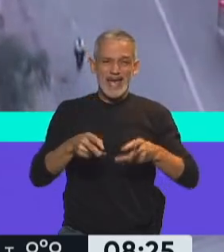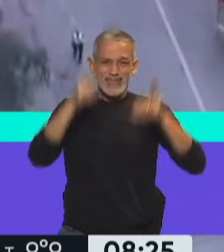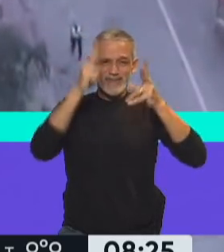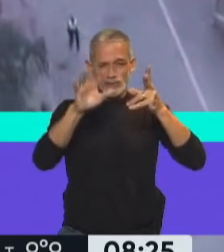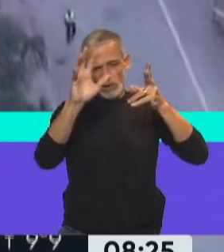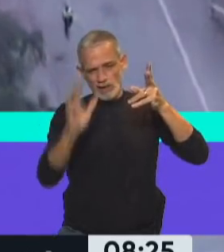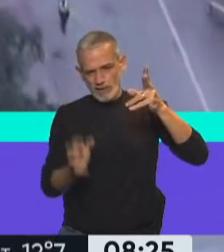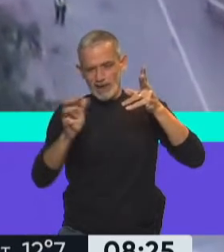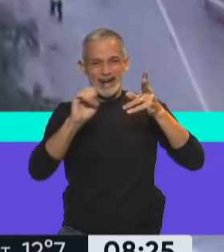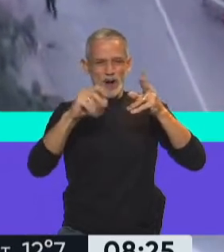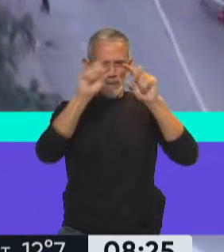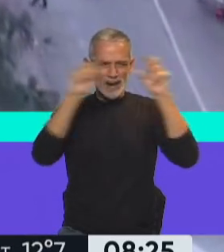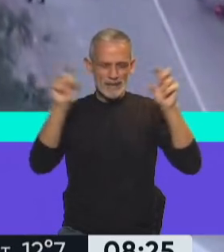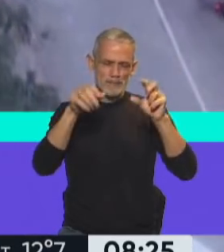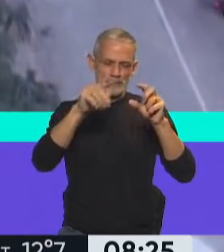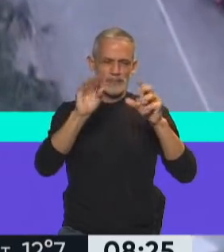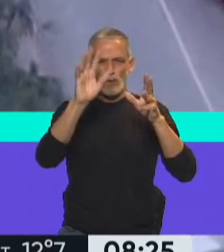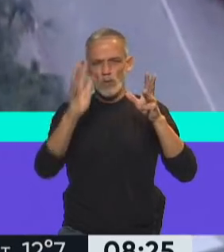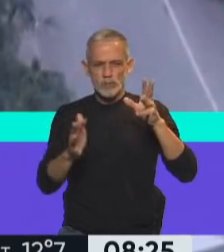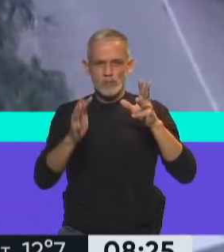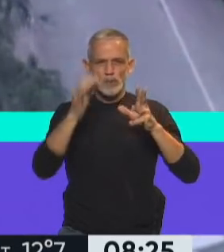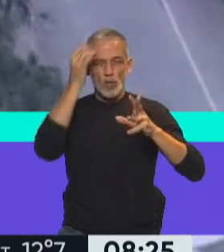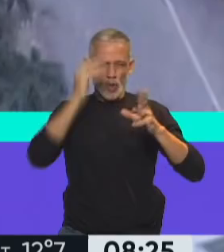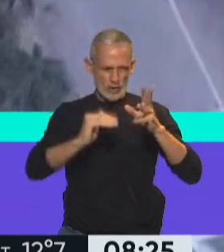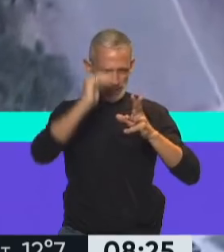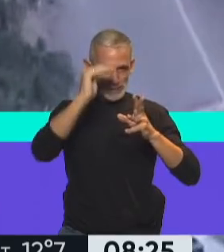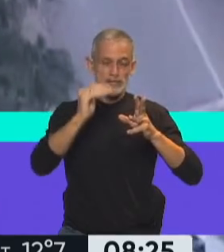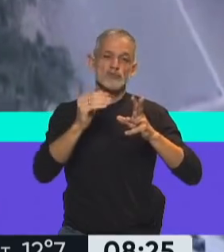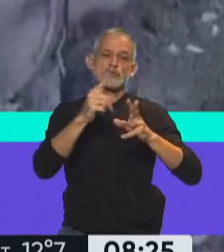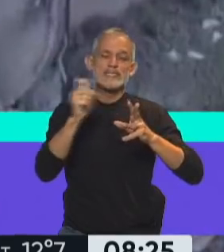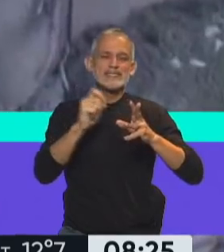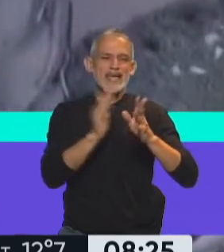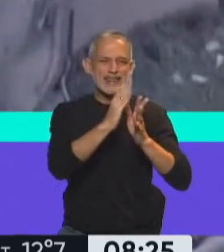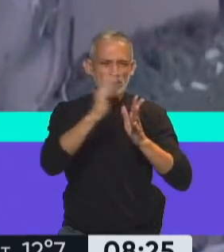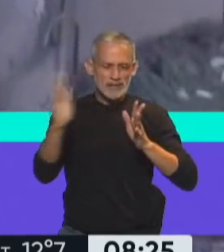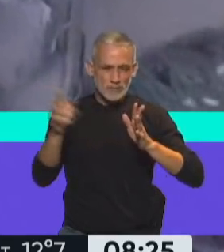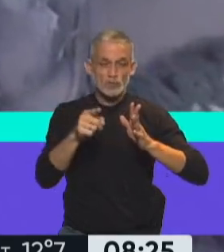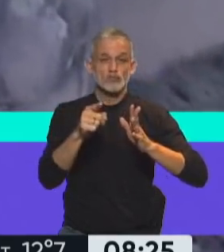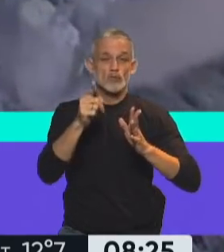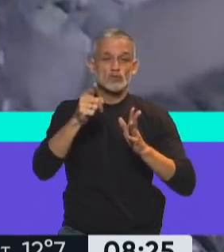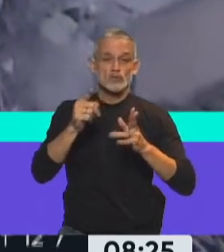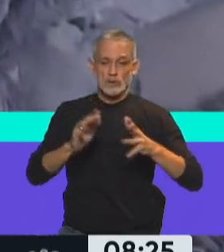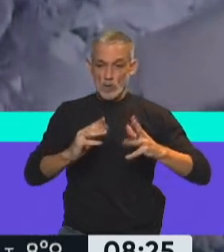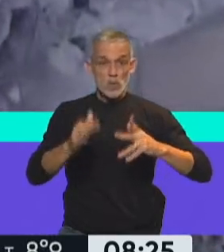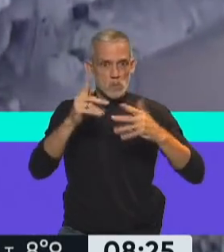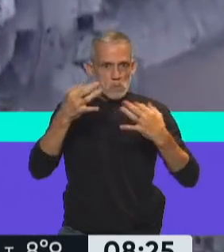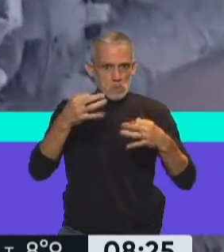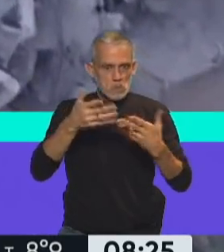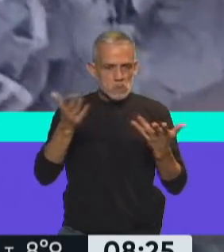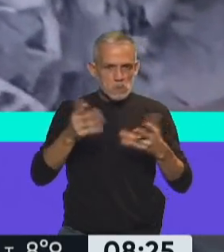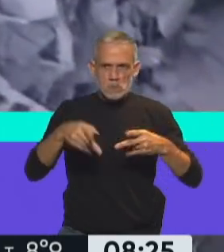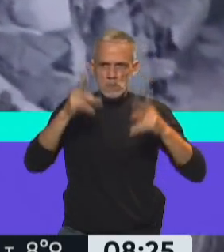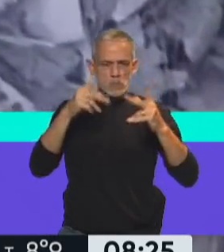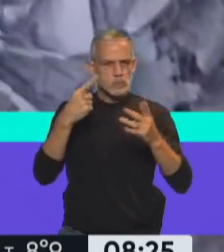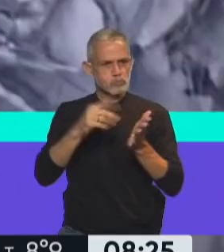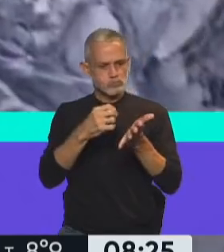es el nombre del edificio, el condominio de 12 plantas y 100 apartamentos, estaba en condiciones